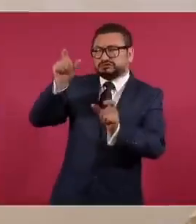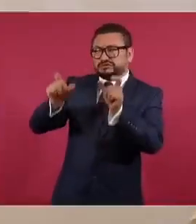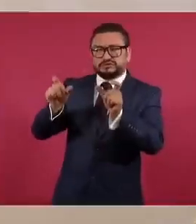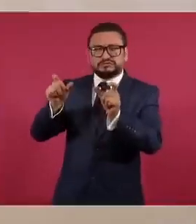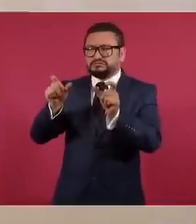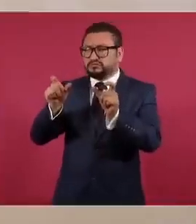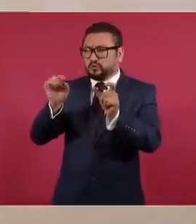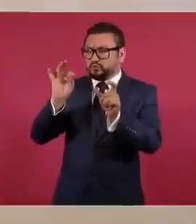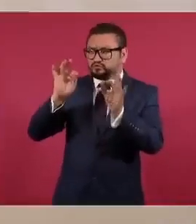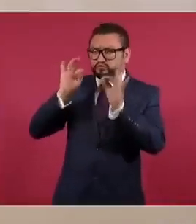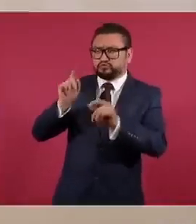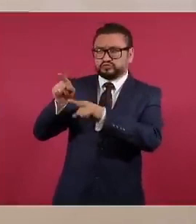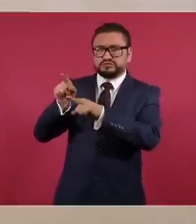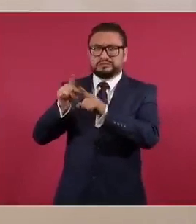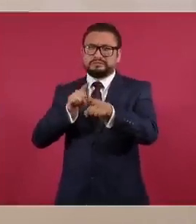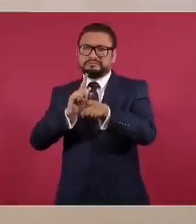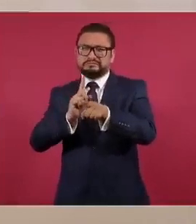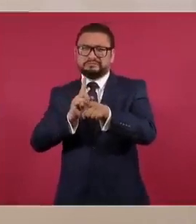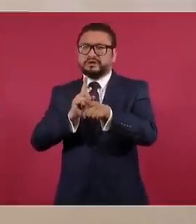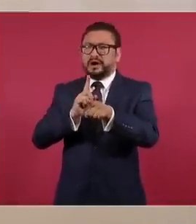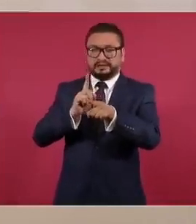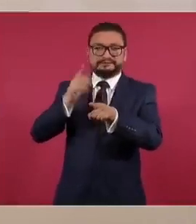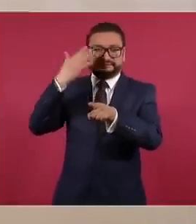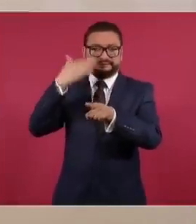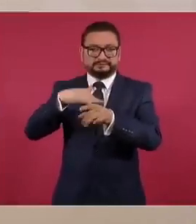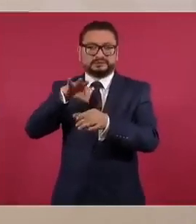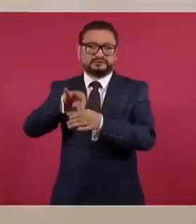es recto, quién no?